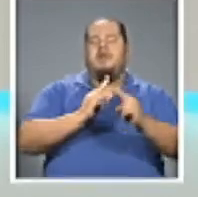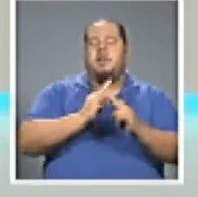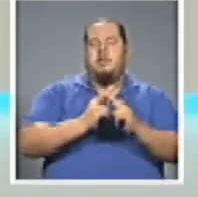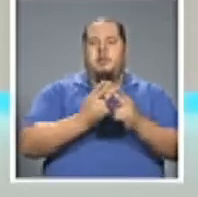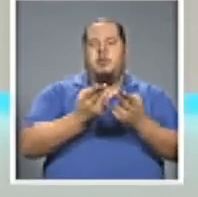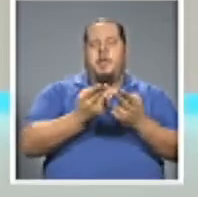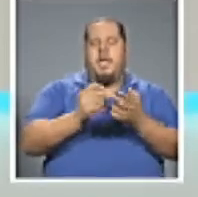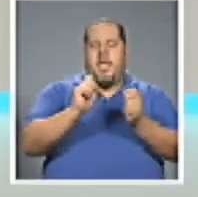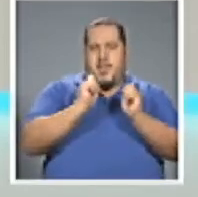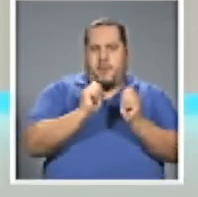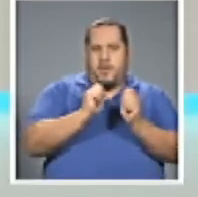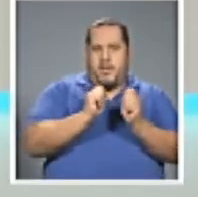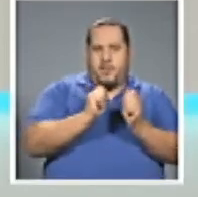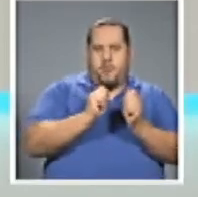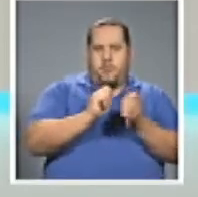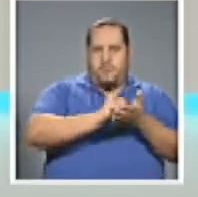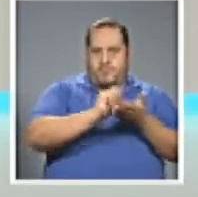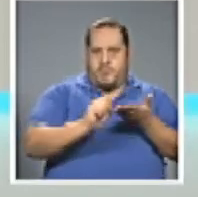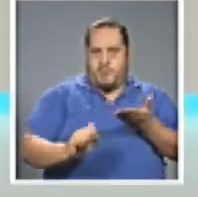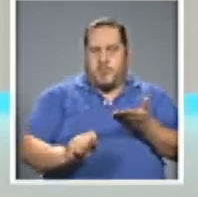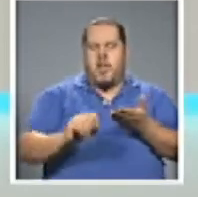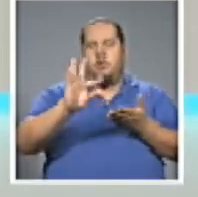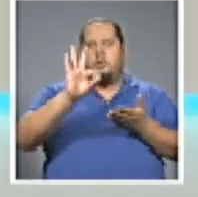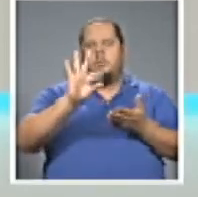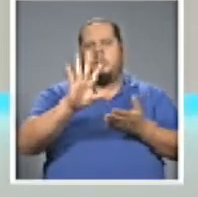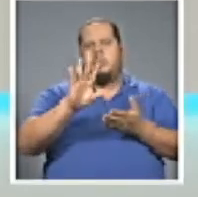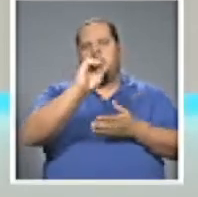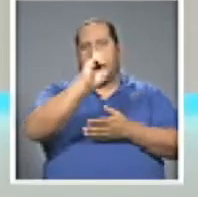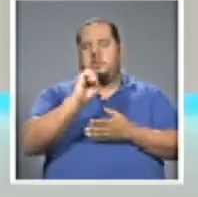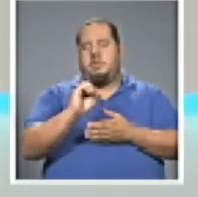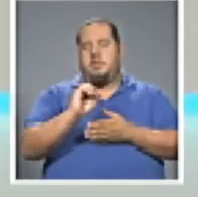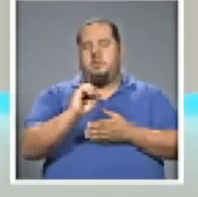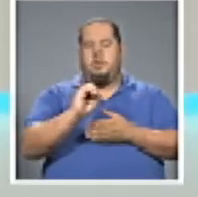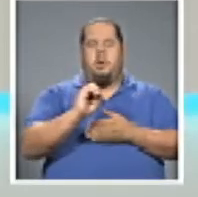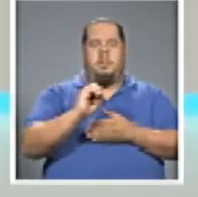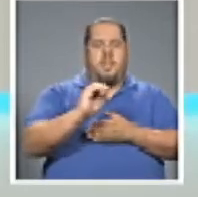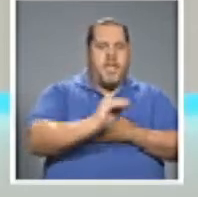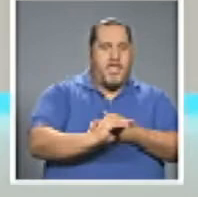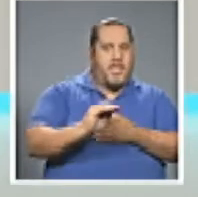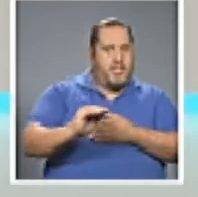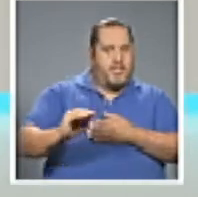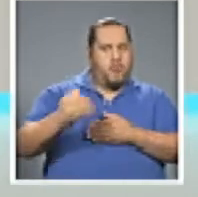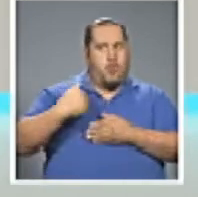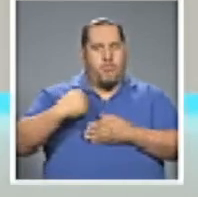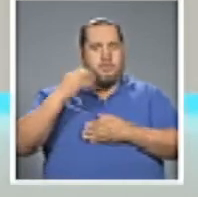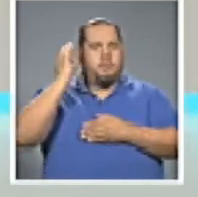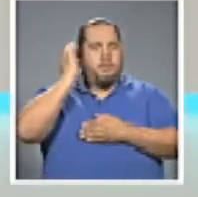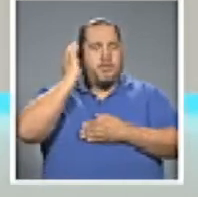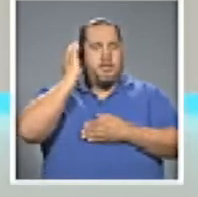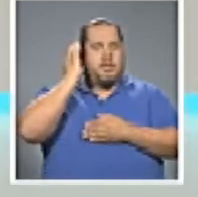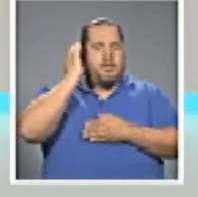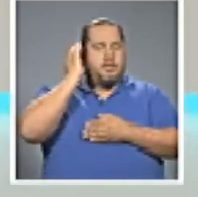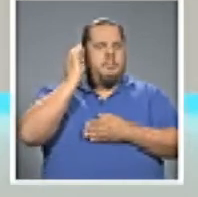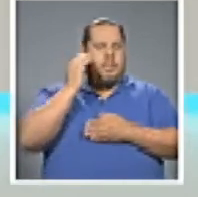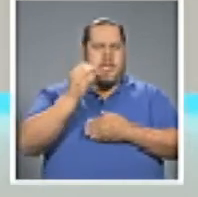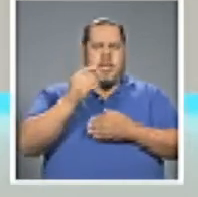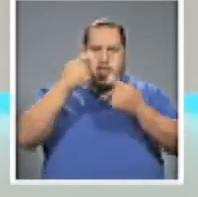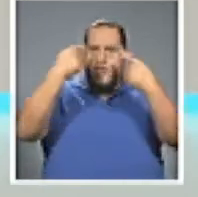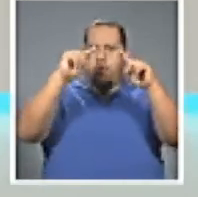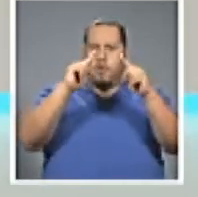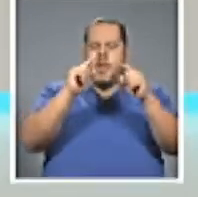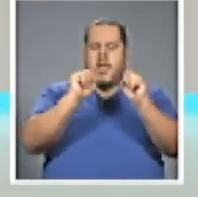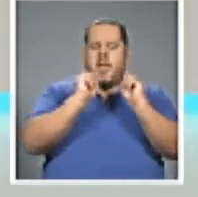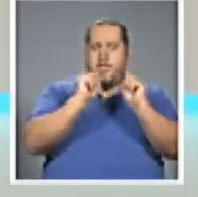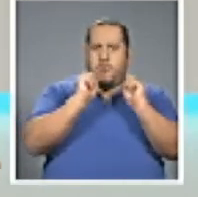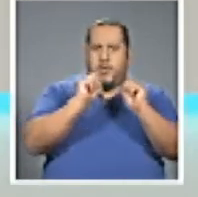la educación primaria, más de un 95% de niñas y niños de edad de educación primaria